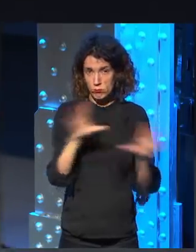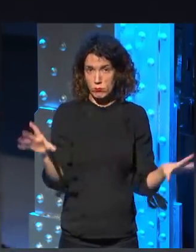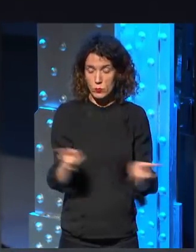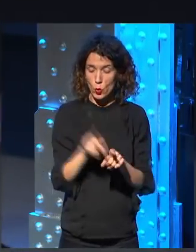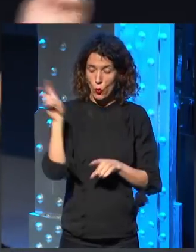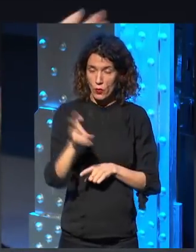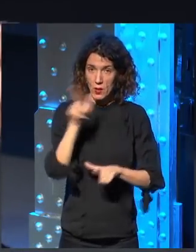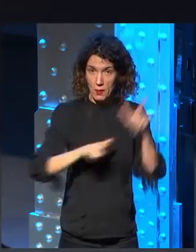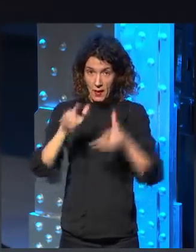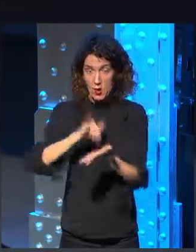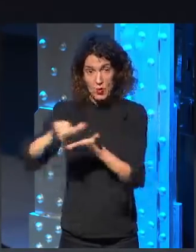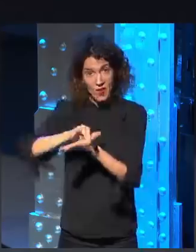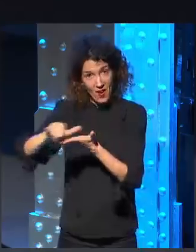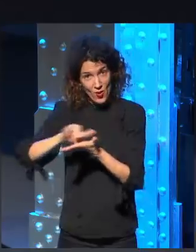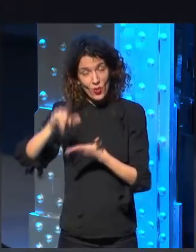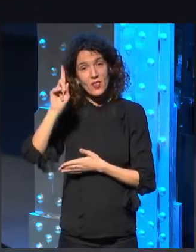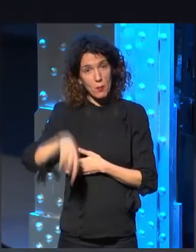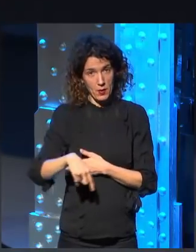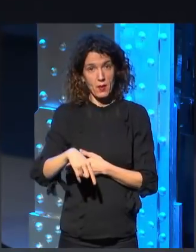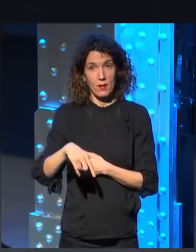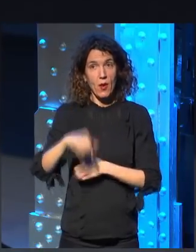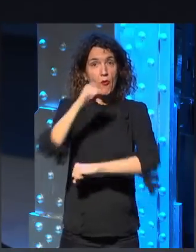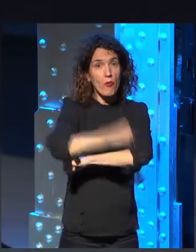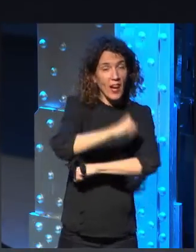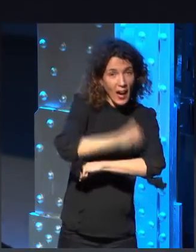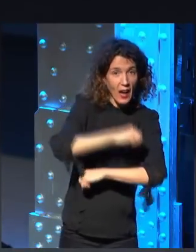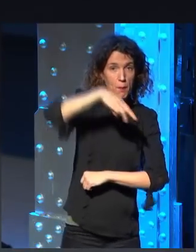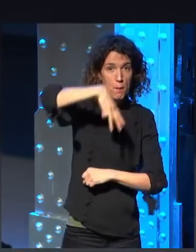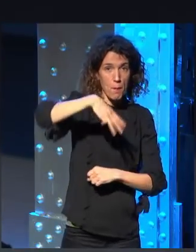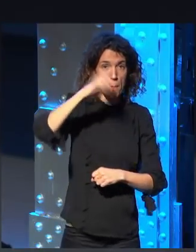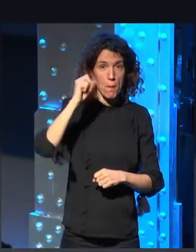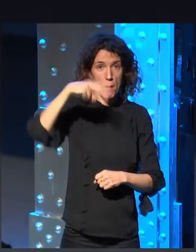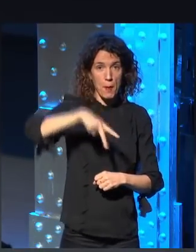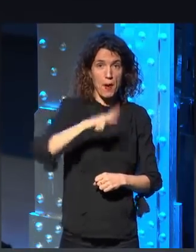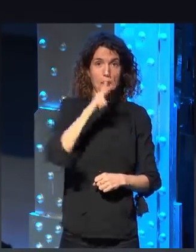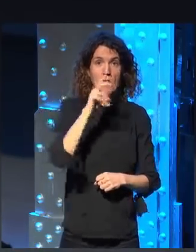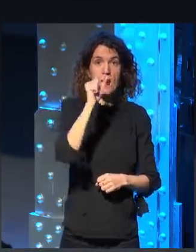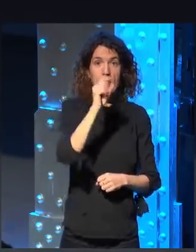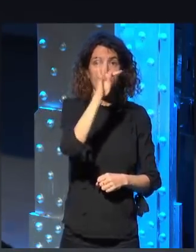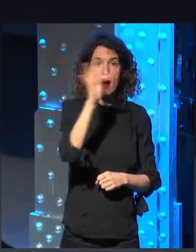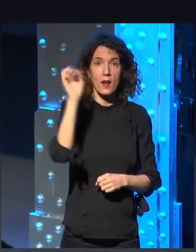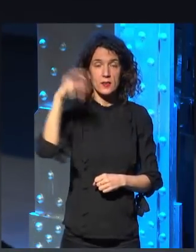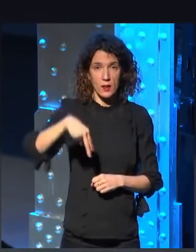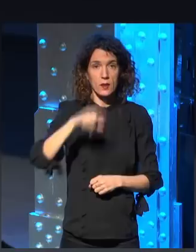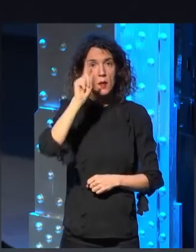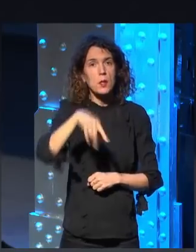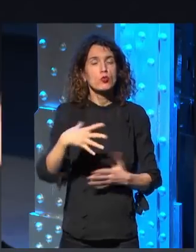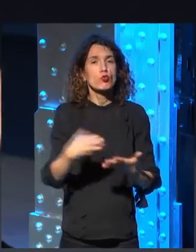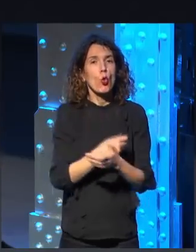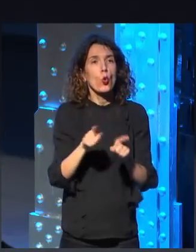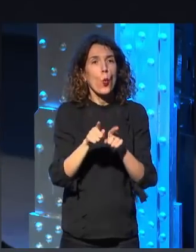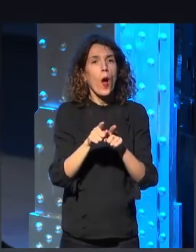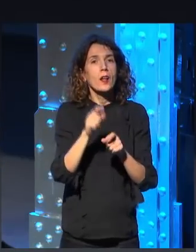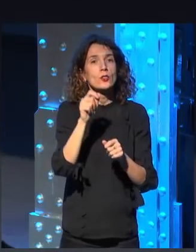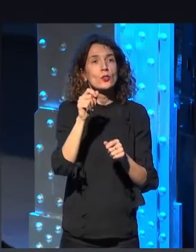Cuando vine de mis viajes por Nueva York, pues también, por supuesto, Ventanas de Manhattan. Y también todo lo que era sólido, que yo creo que es